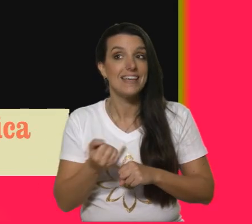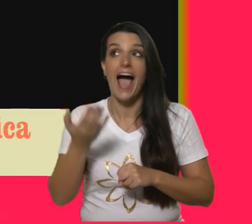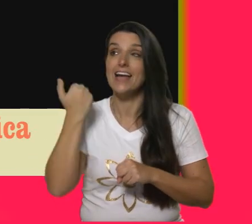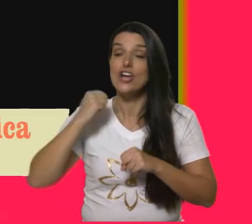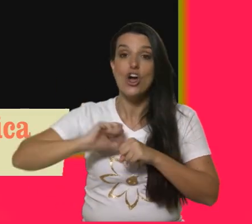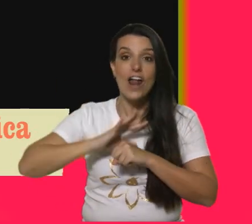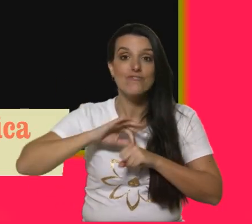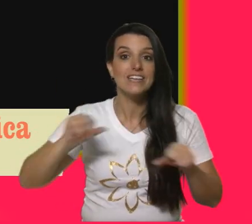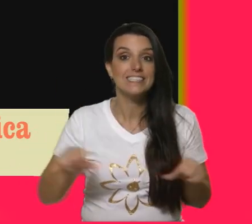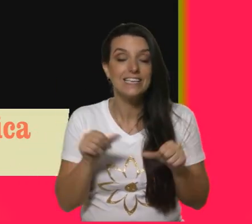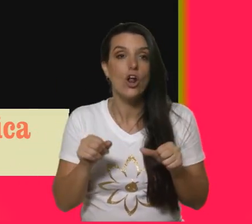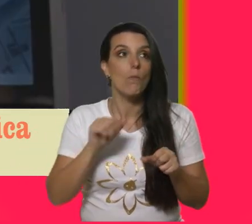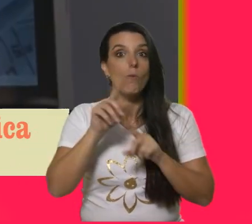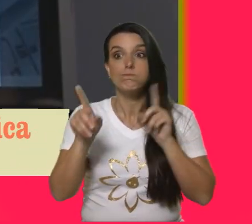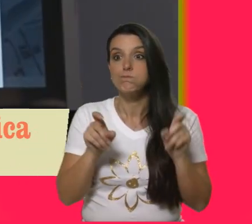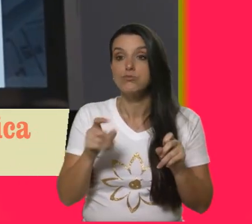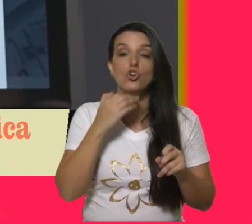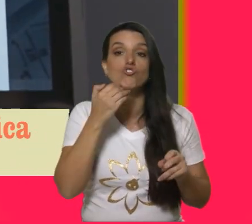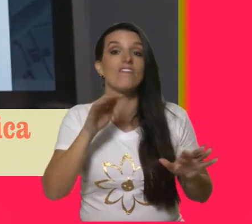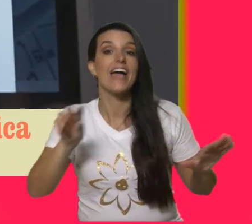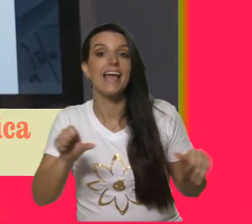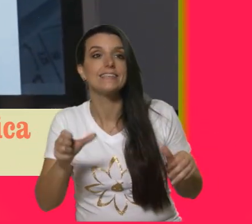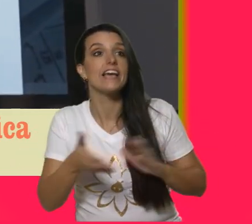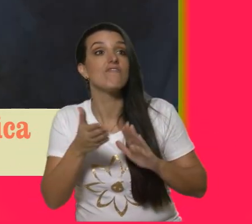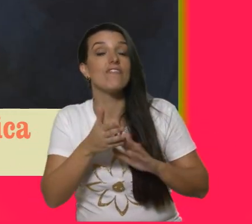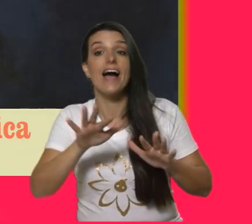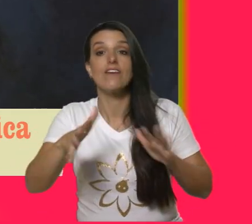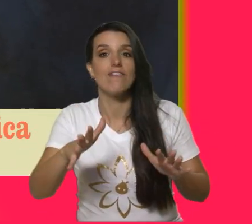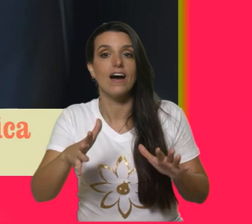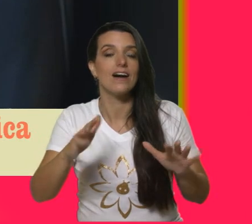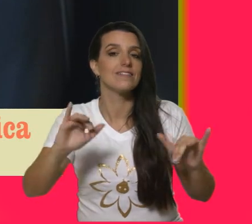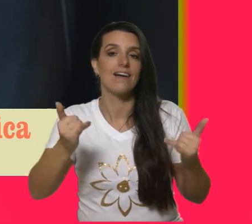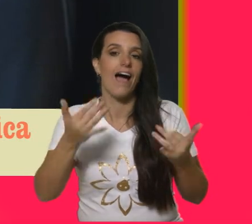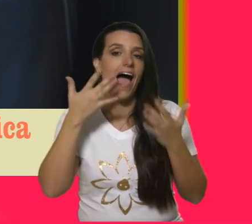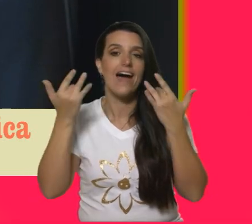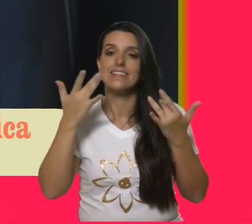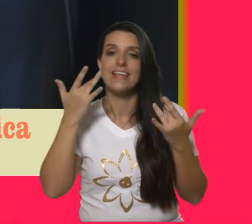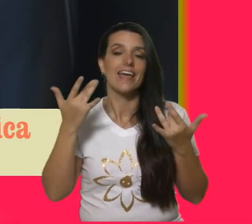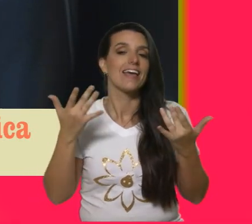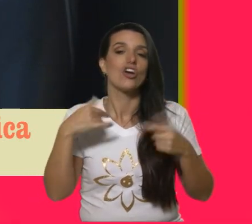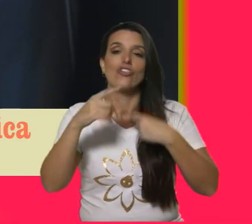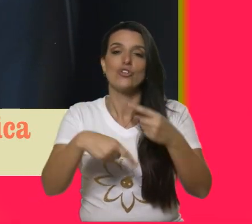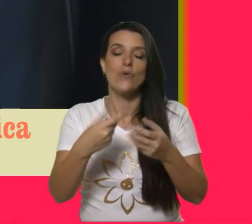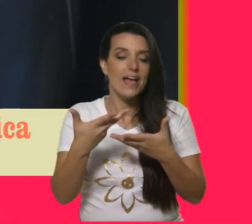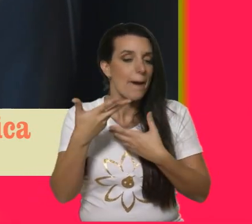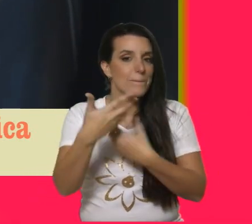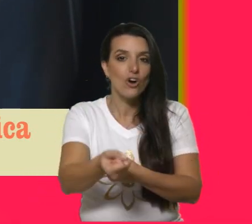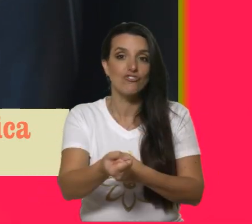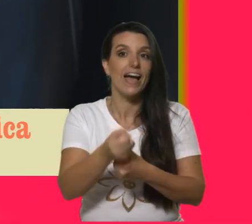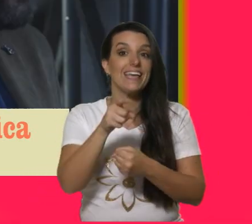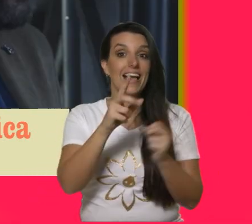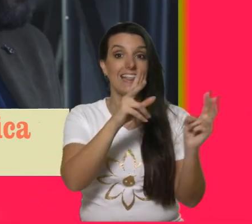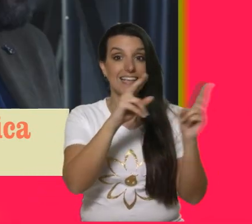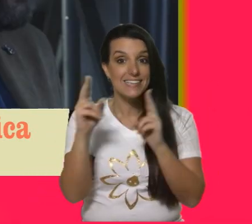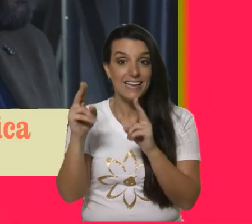ese momento en un momento certidumbre donde no sabíamos qué es lo que iba a pasar pero bueno el arte sigue vivo y uno sigue apostando y de hecho la serie se filmó